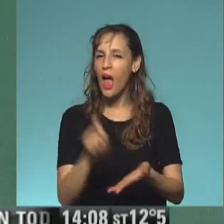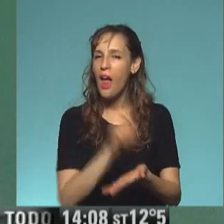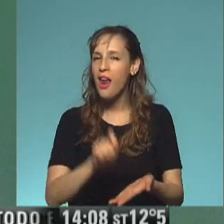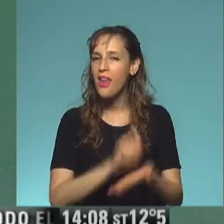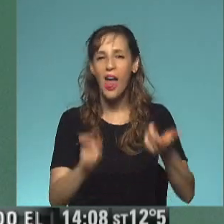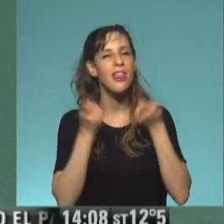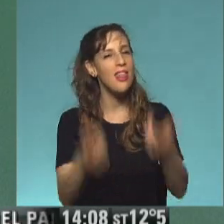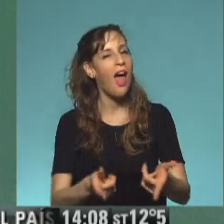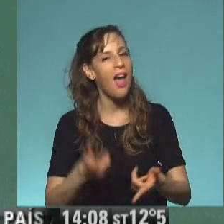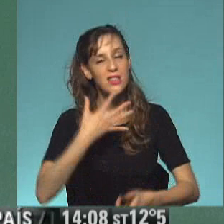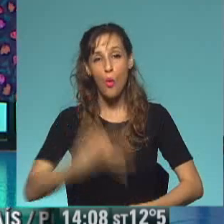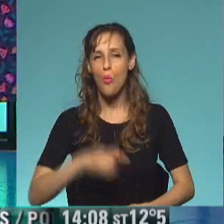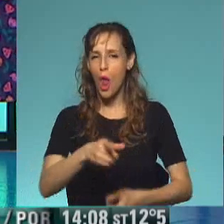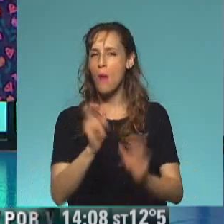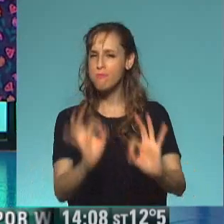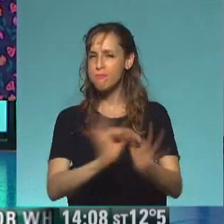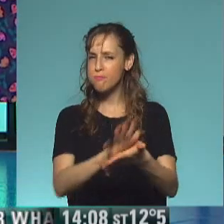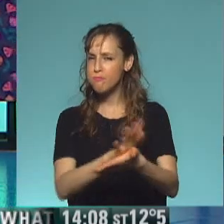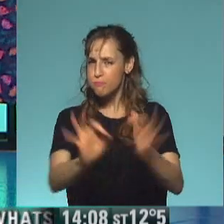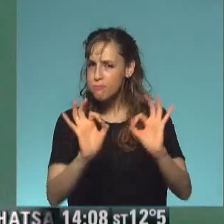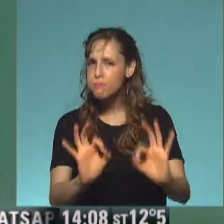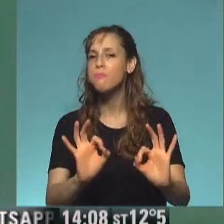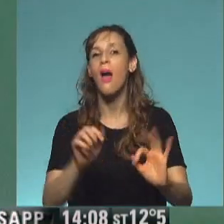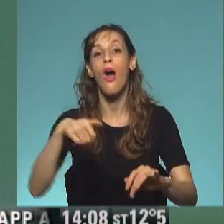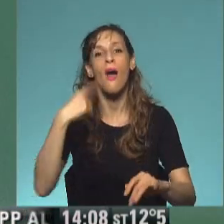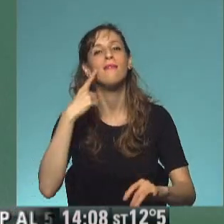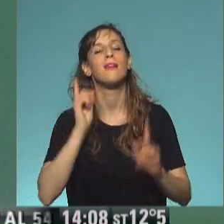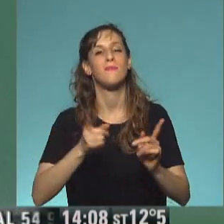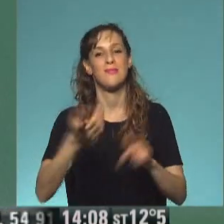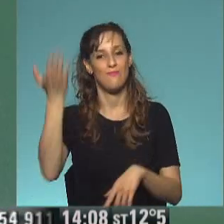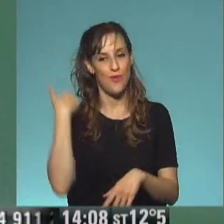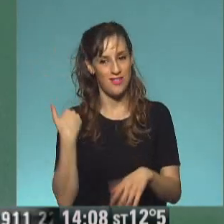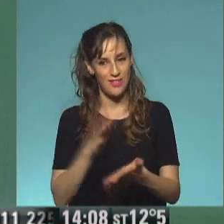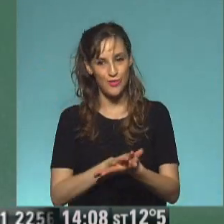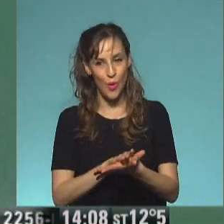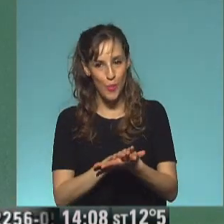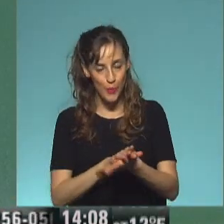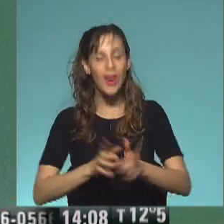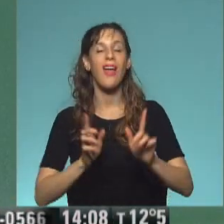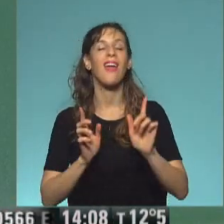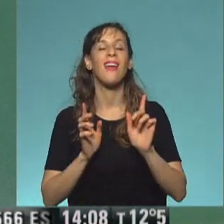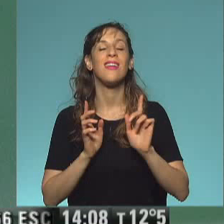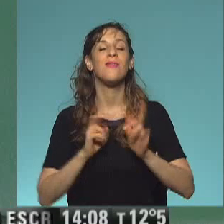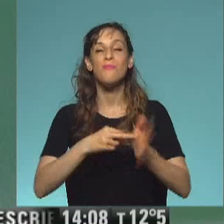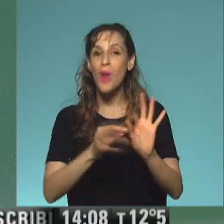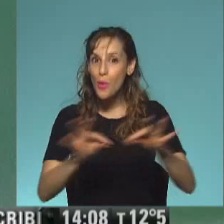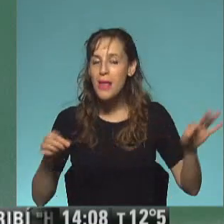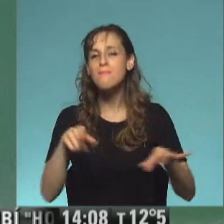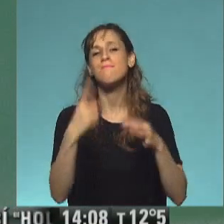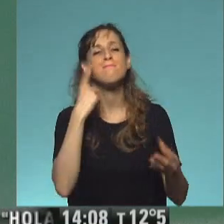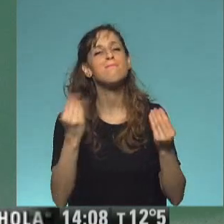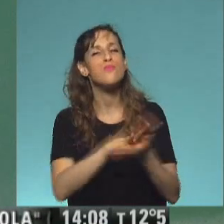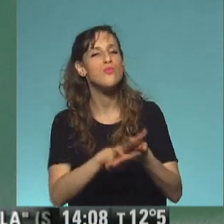las casas y las chicas resolvieron en las casas. ¡Qué problema! Así que hoy vamos a retomar ese problema de colecciones y vamos a ver las distintas maneras